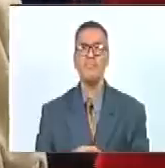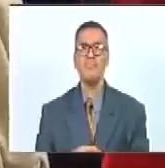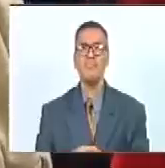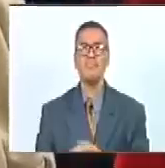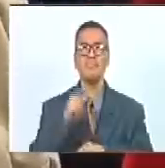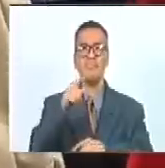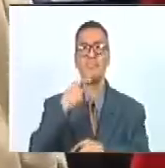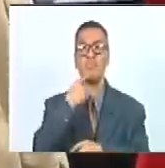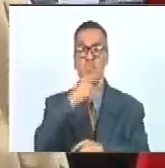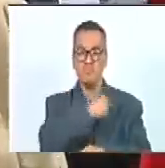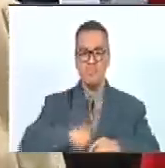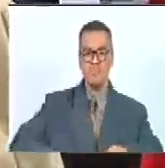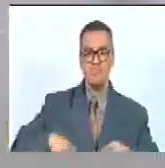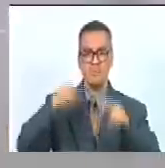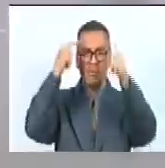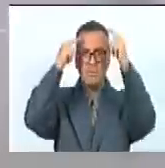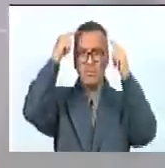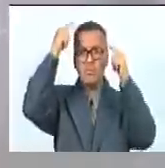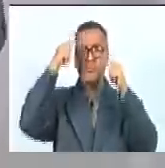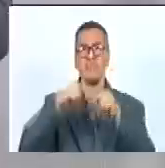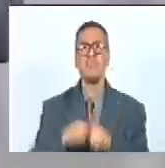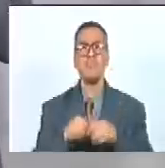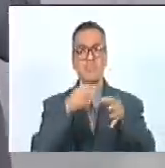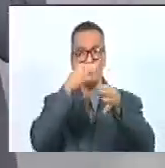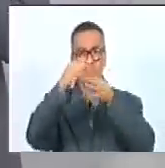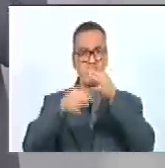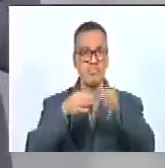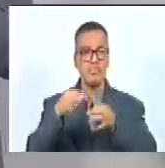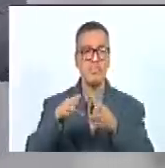cuando el presidente Chávez hablaba